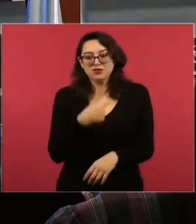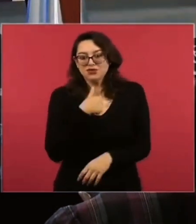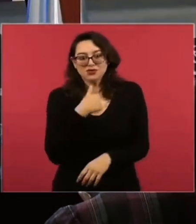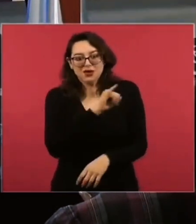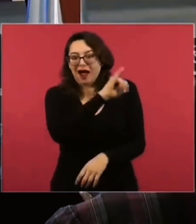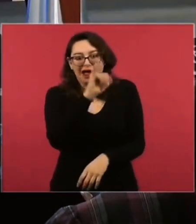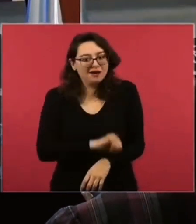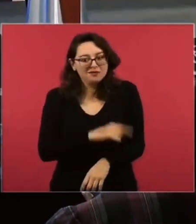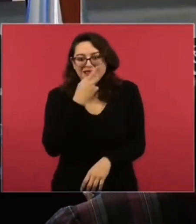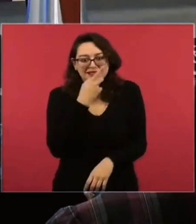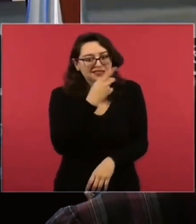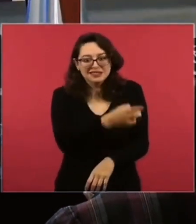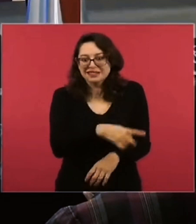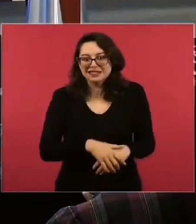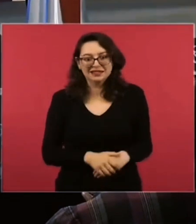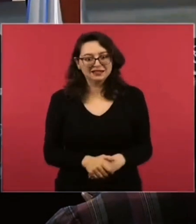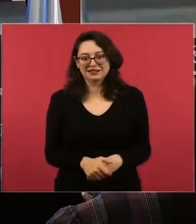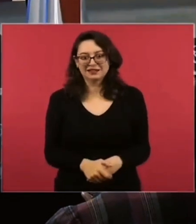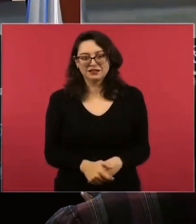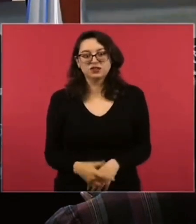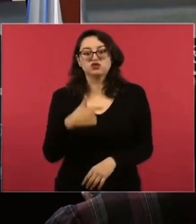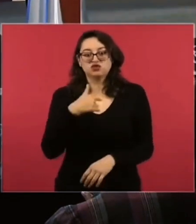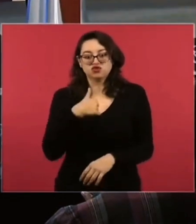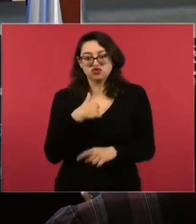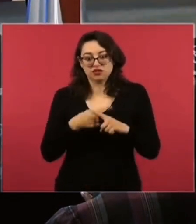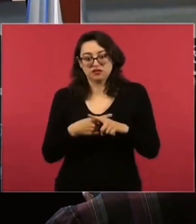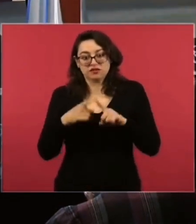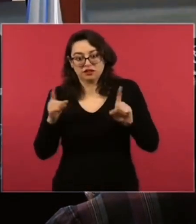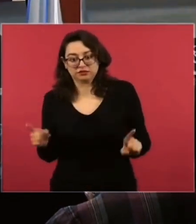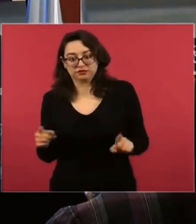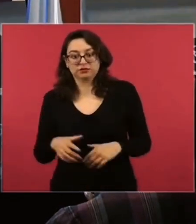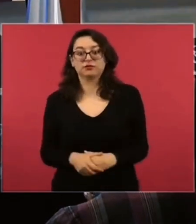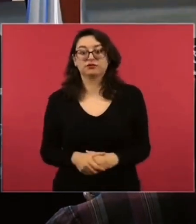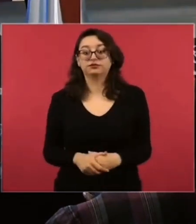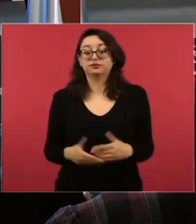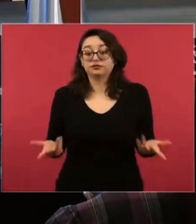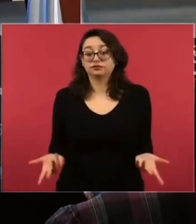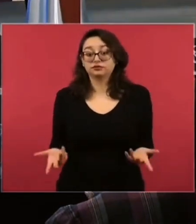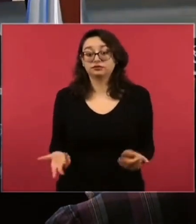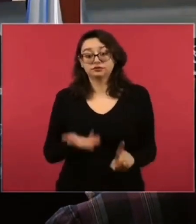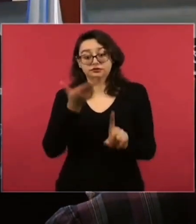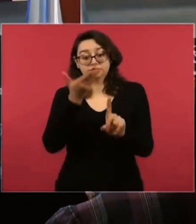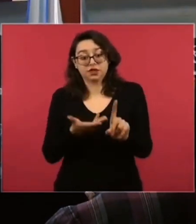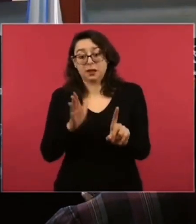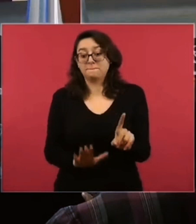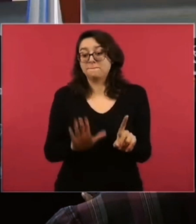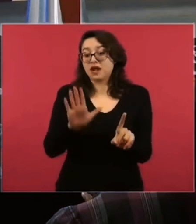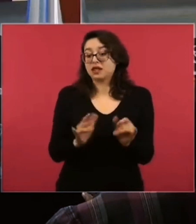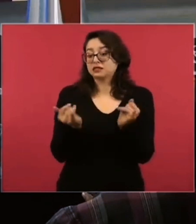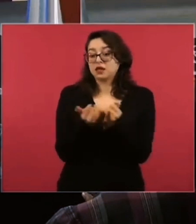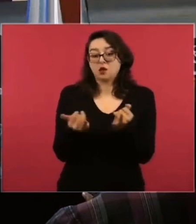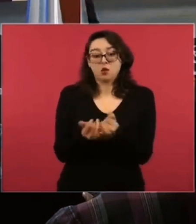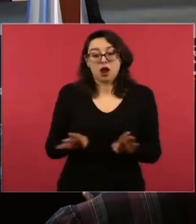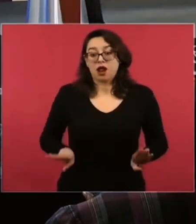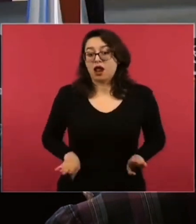esto. Es que, la señora, pues es Fox, es Salinas, es Claudio X. González,